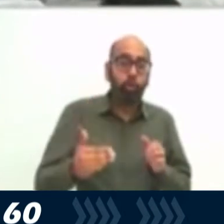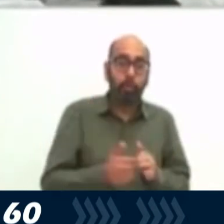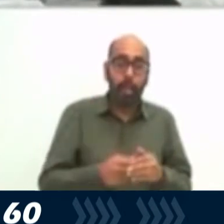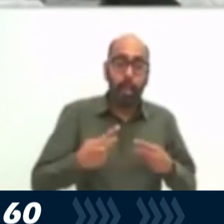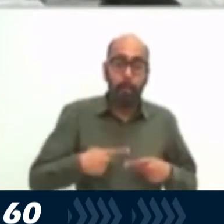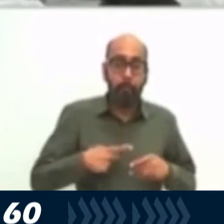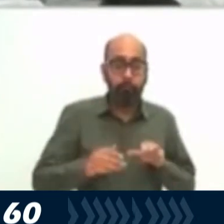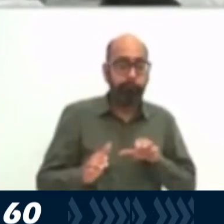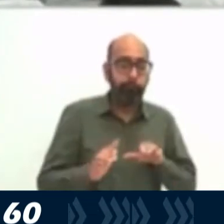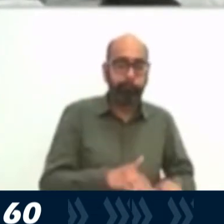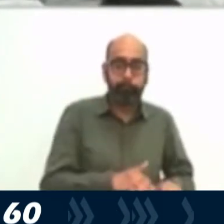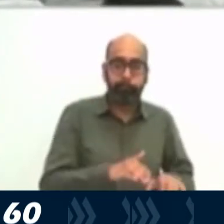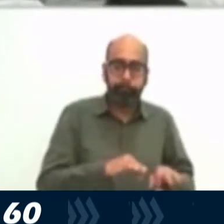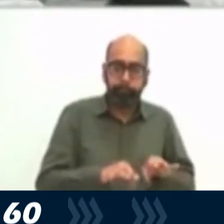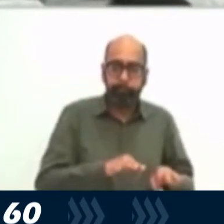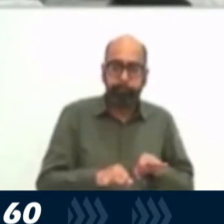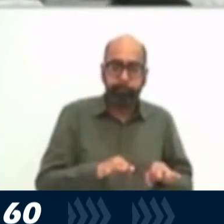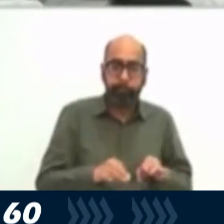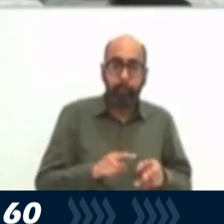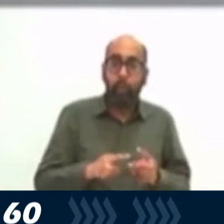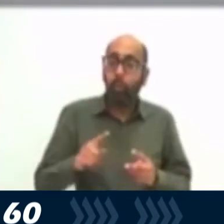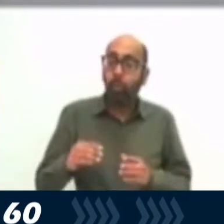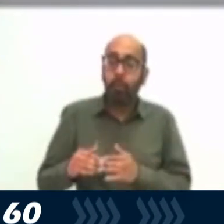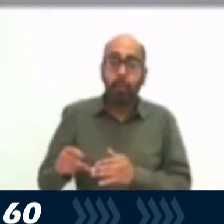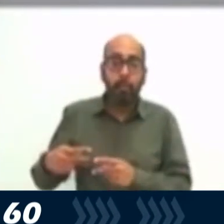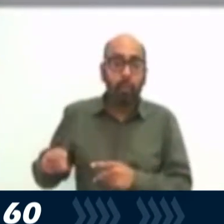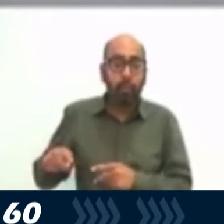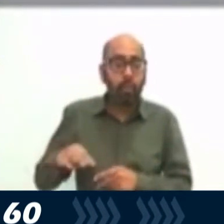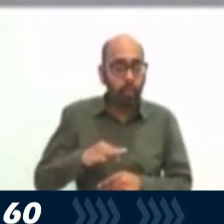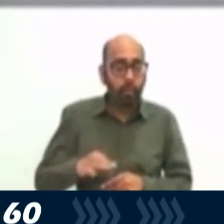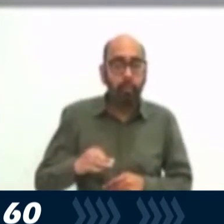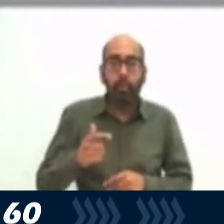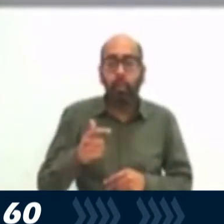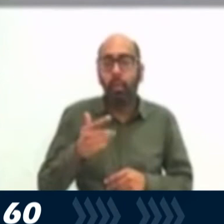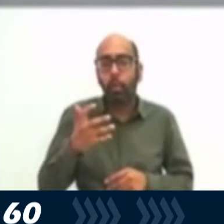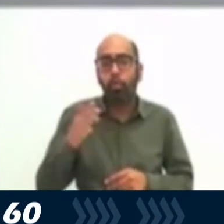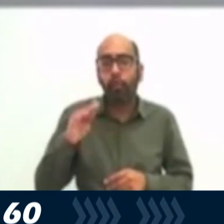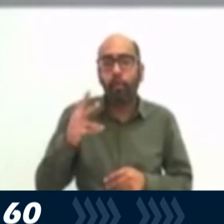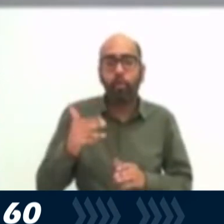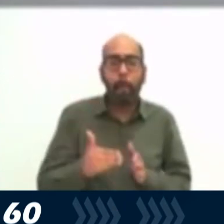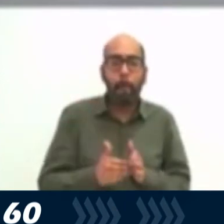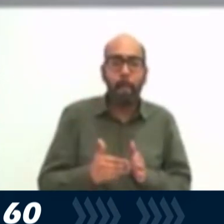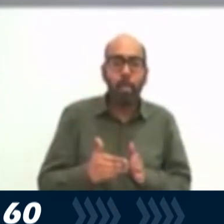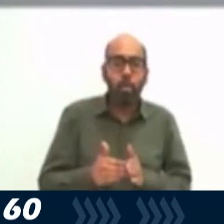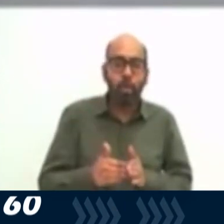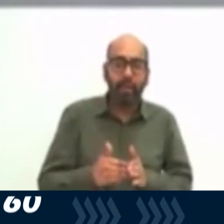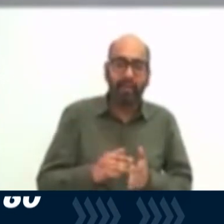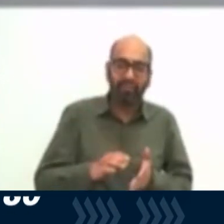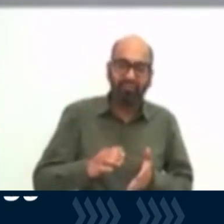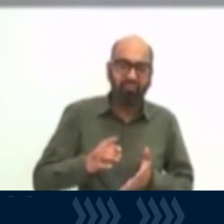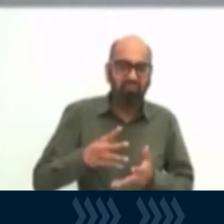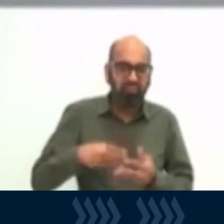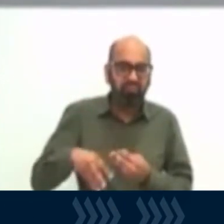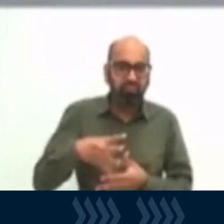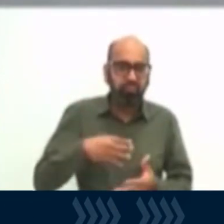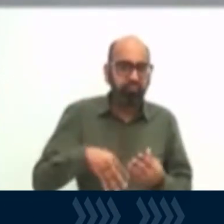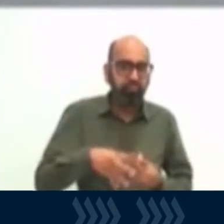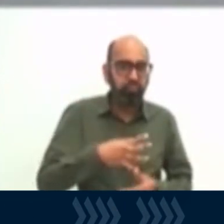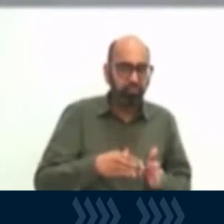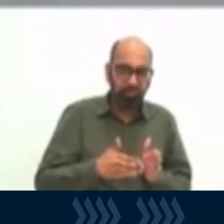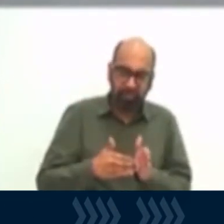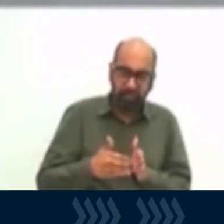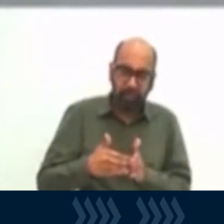y una inversión de 598 millones de pesos. Otro de los proyectos de este